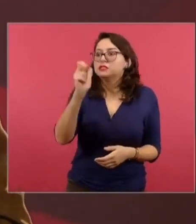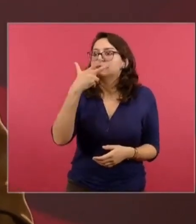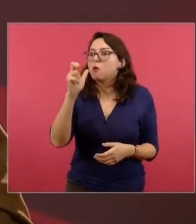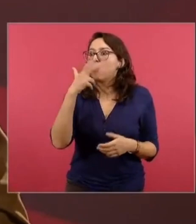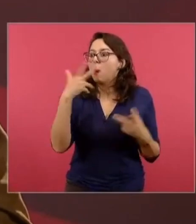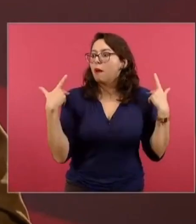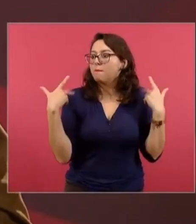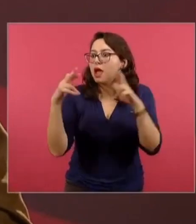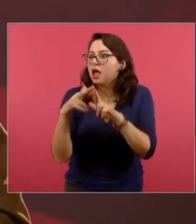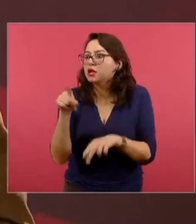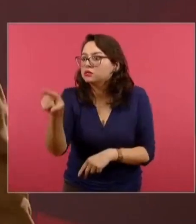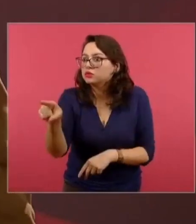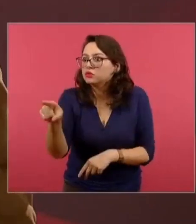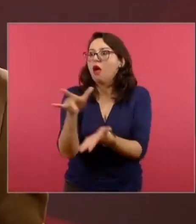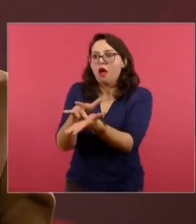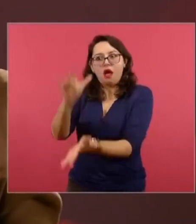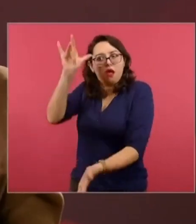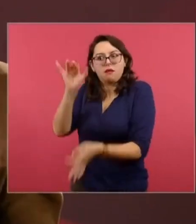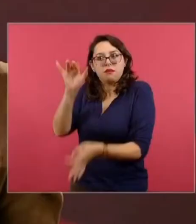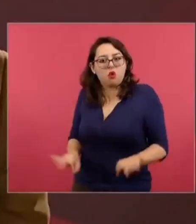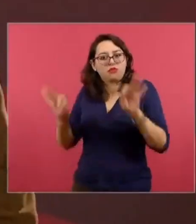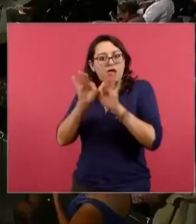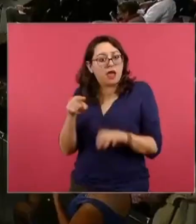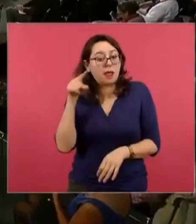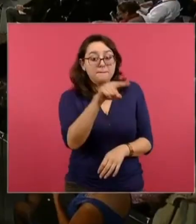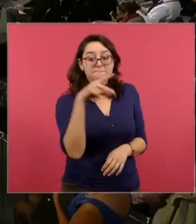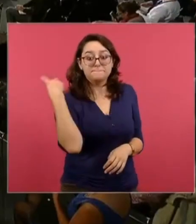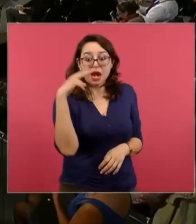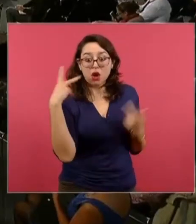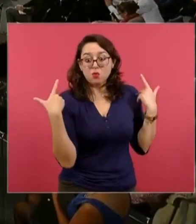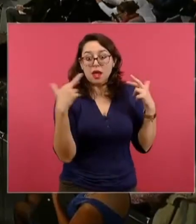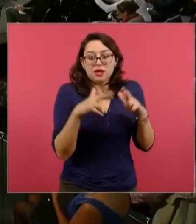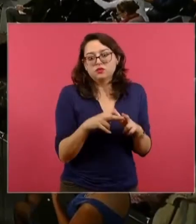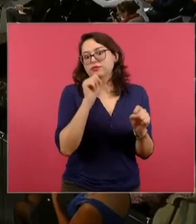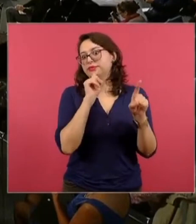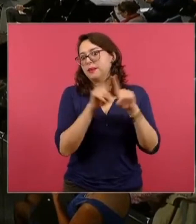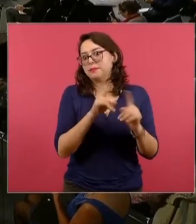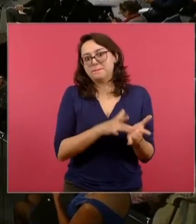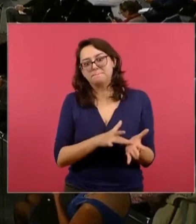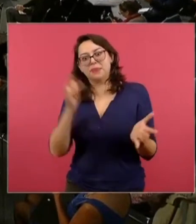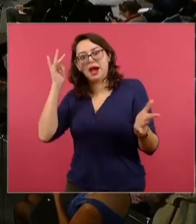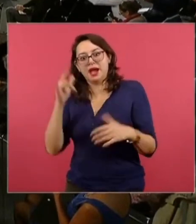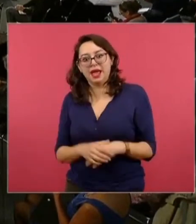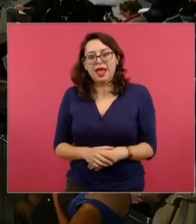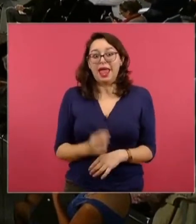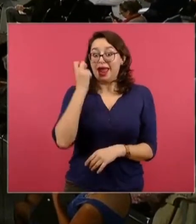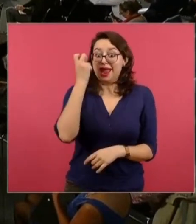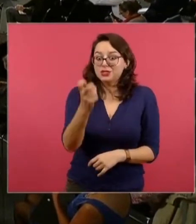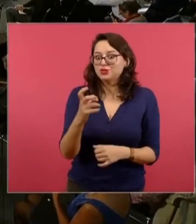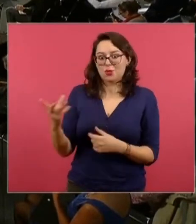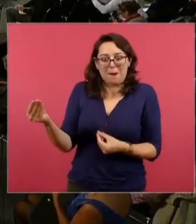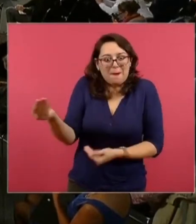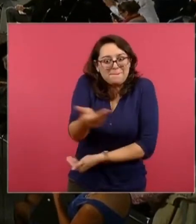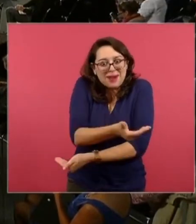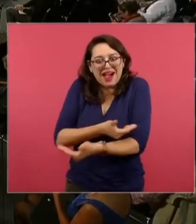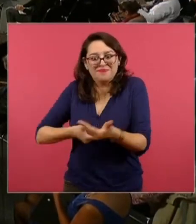debían recuperarse, los saberes del maestro de Veracruz debían recuperarse y entre todos construir. Esos espacios horizontales